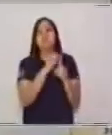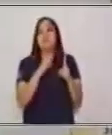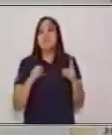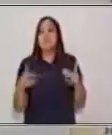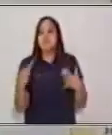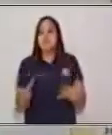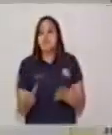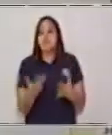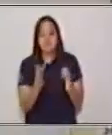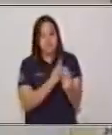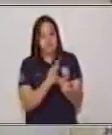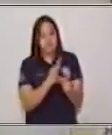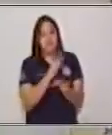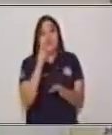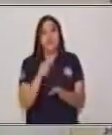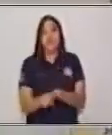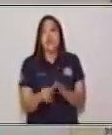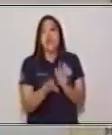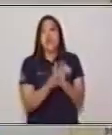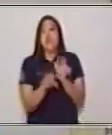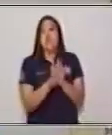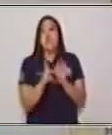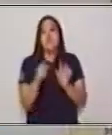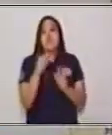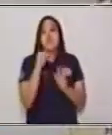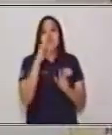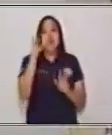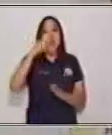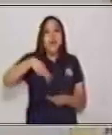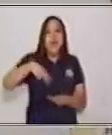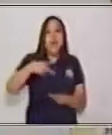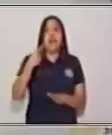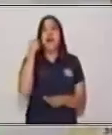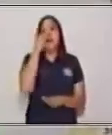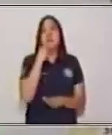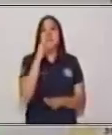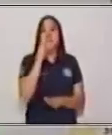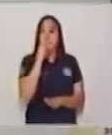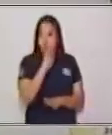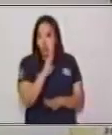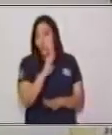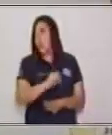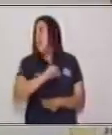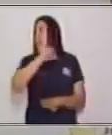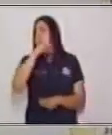va a funcionar como subordinante y lo demás va a ser un término.